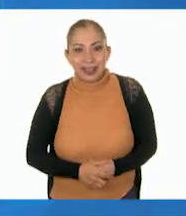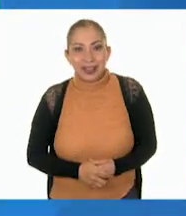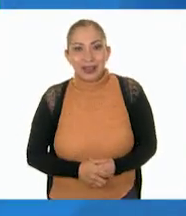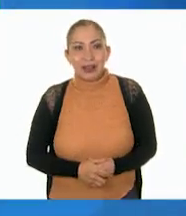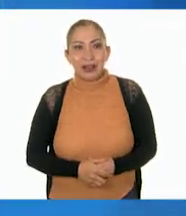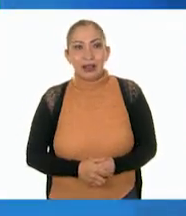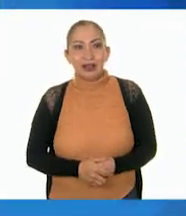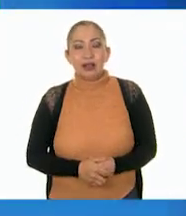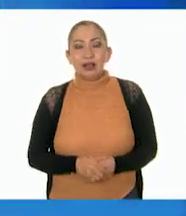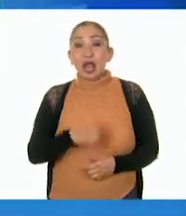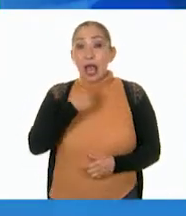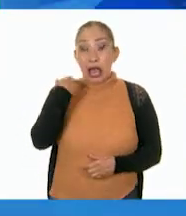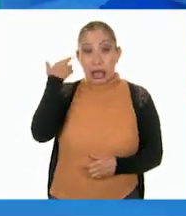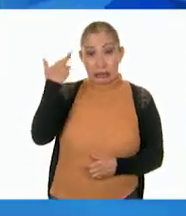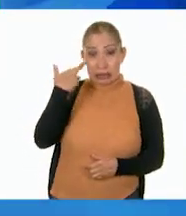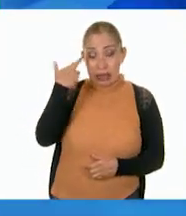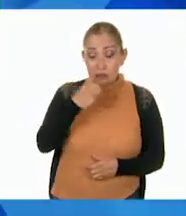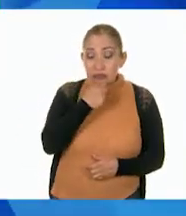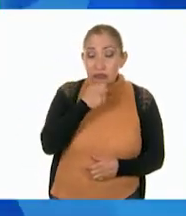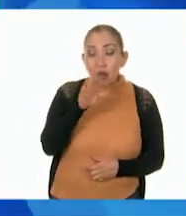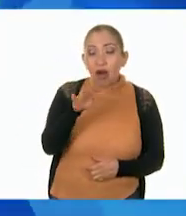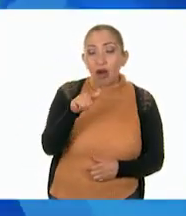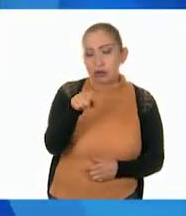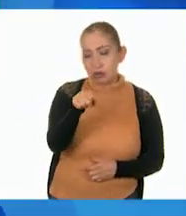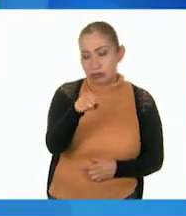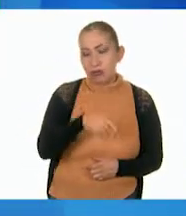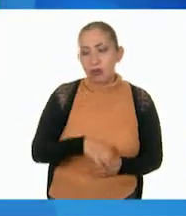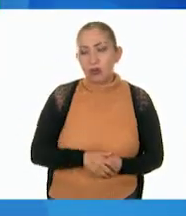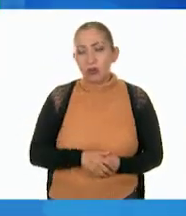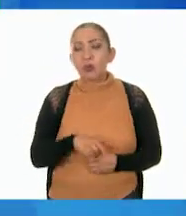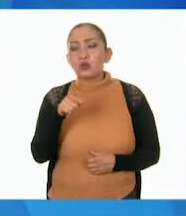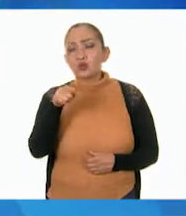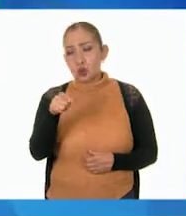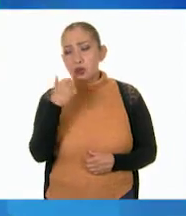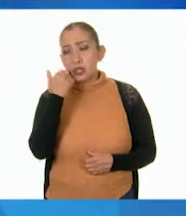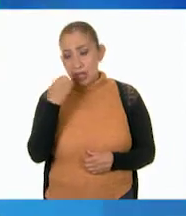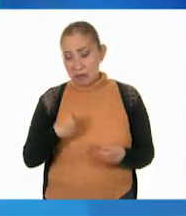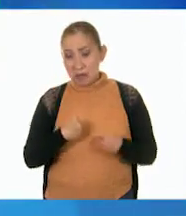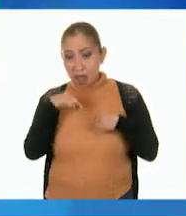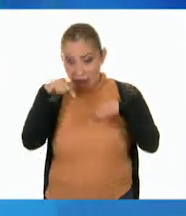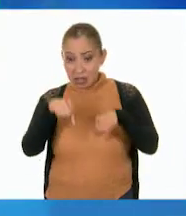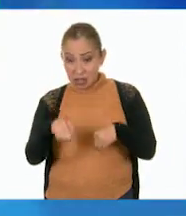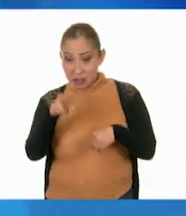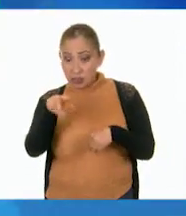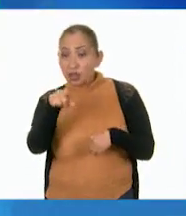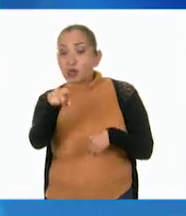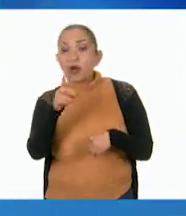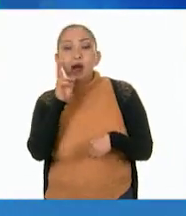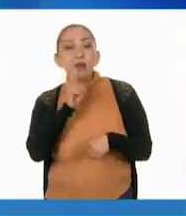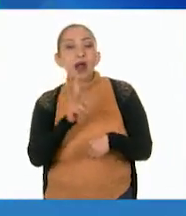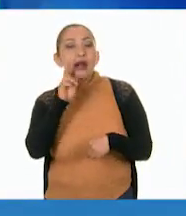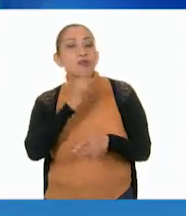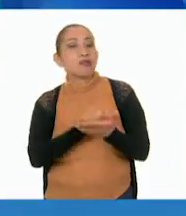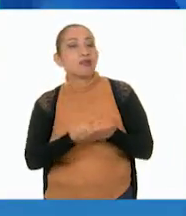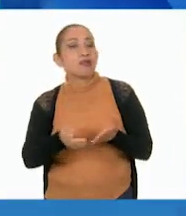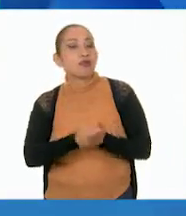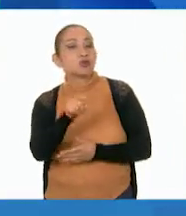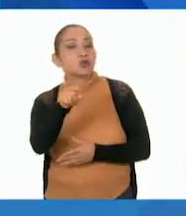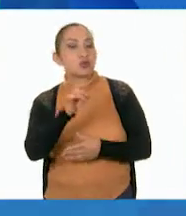dice, valiente caballero, si estás dispuesto a vivir aquí, deberás probar tu